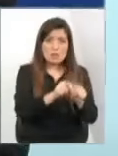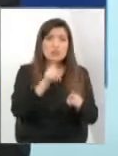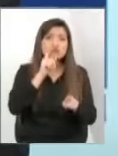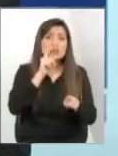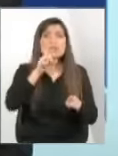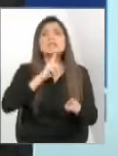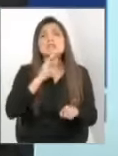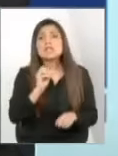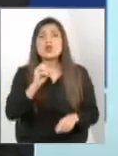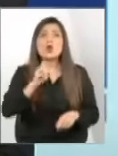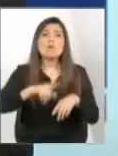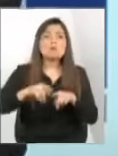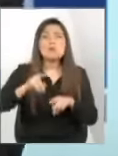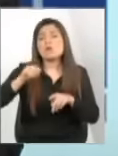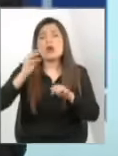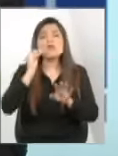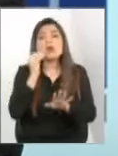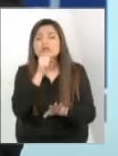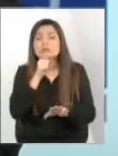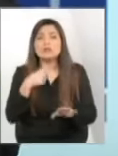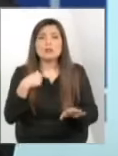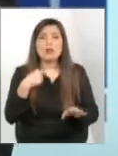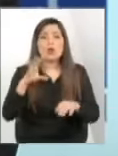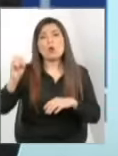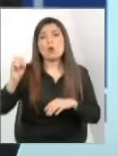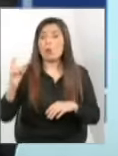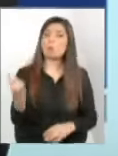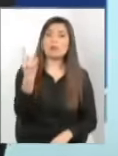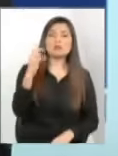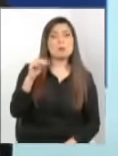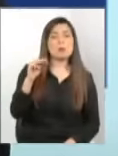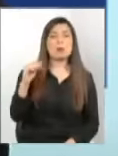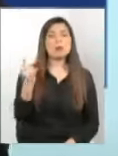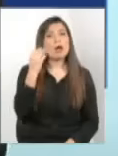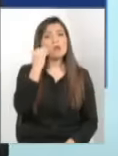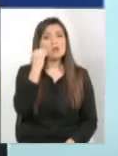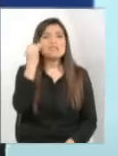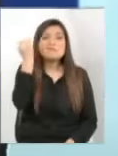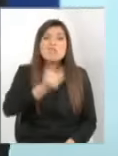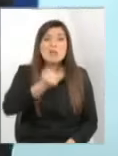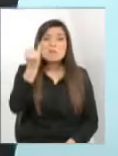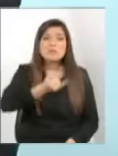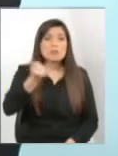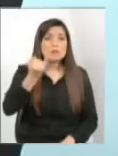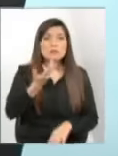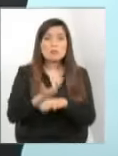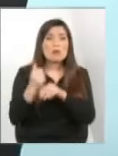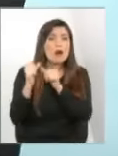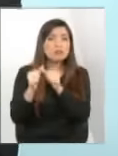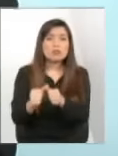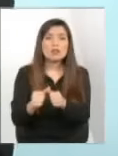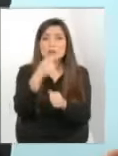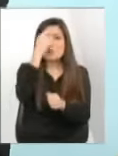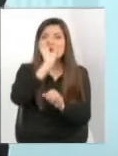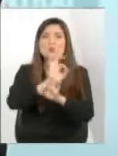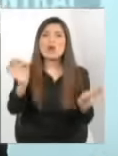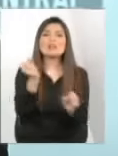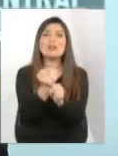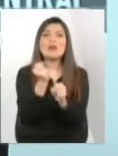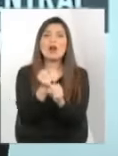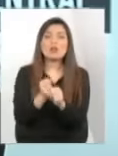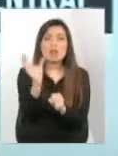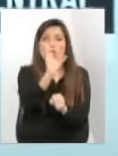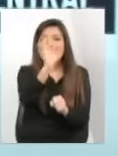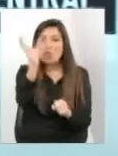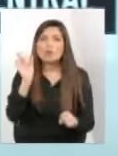si no me dice los funcionarios yo le escucho dice mira apareció la mamá o apareció la abuelita siempre estuvo ahí lo que pasa es que no quisimos el trabajo de ir a trabajar a buscar a esas personas a